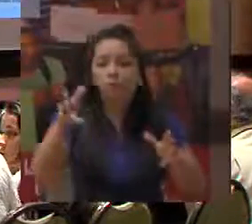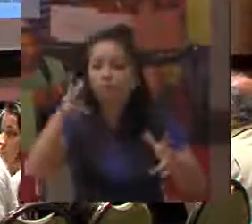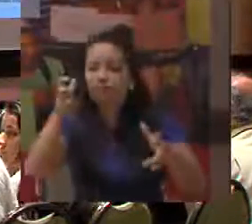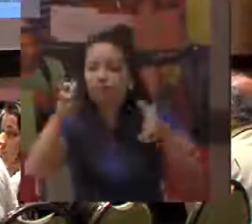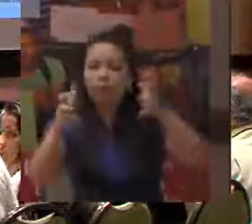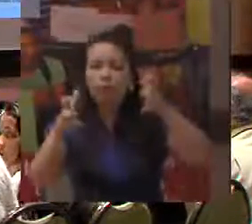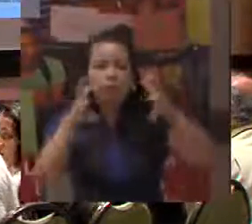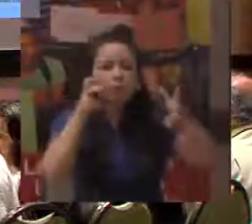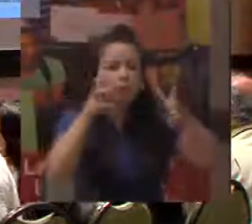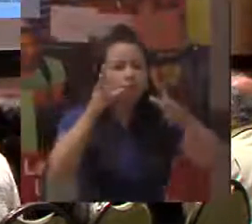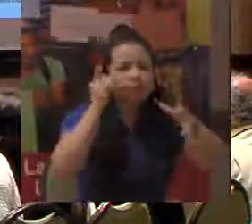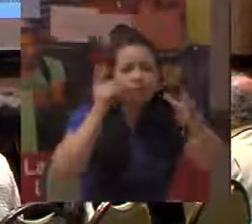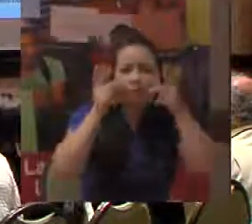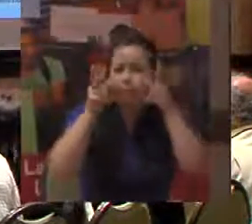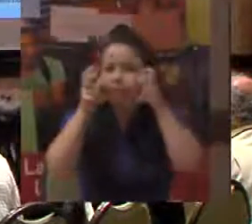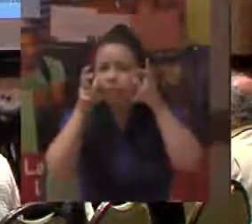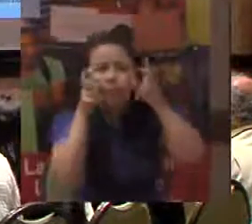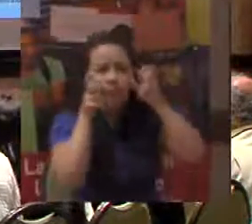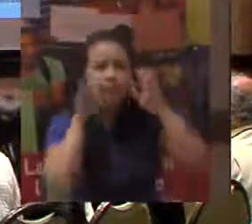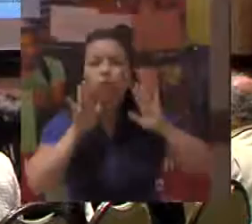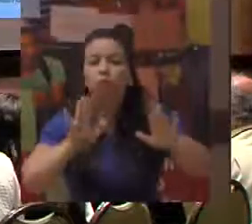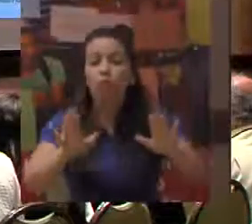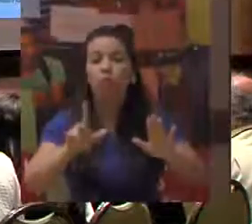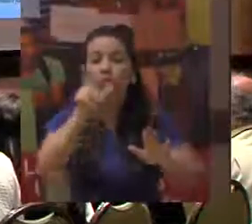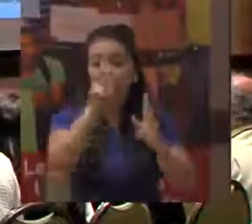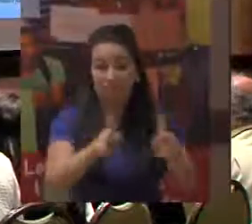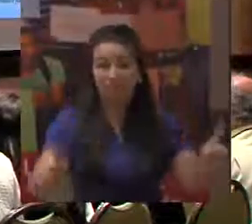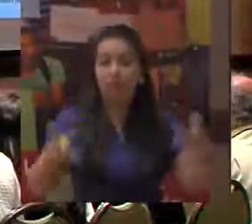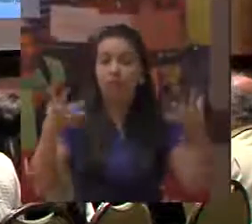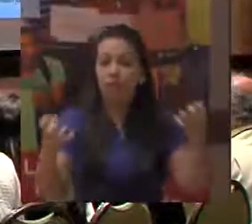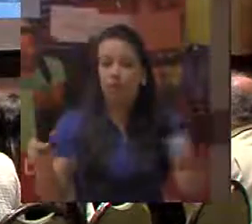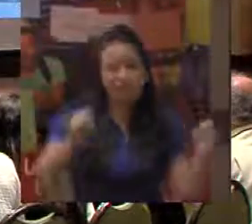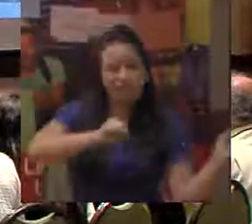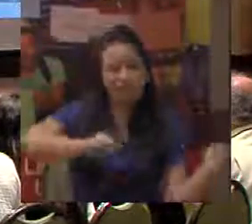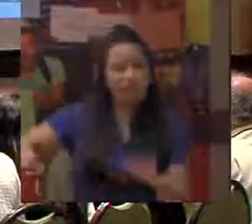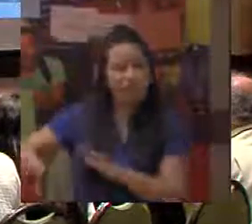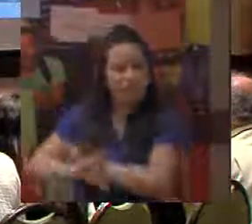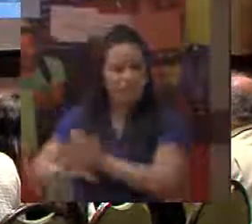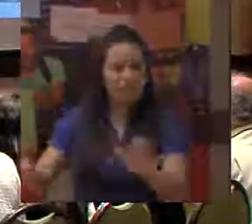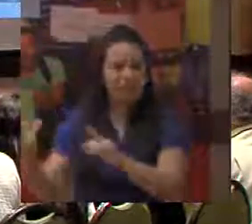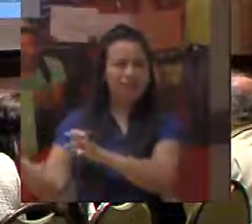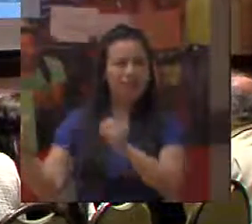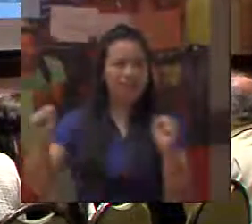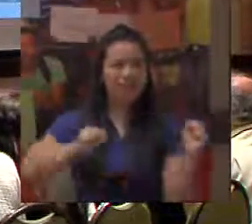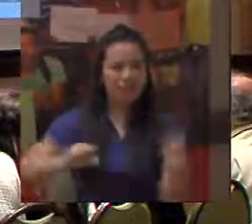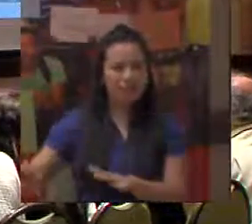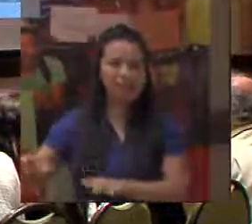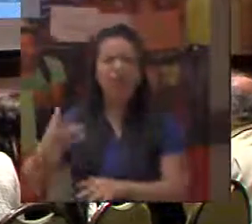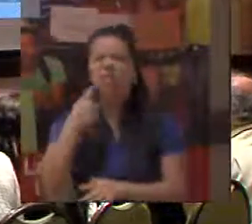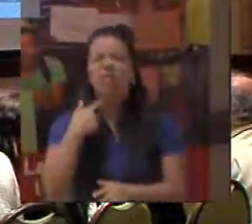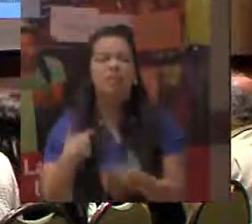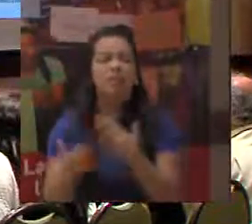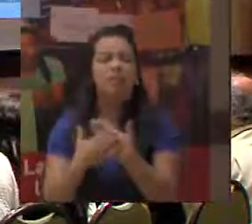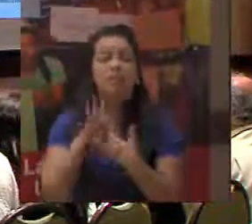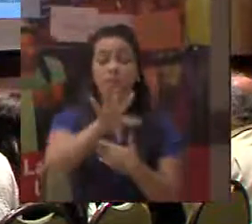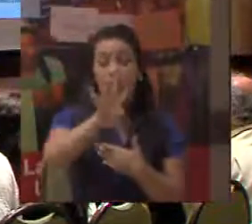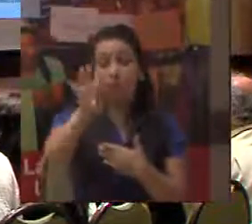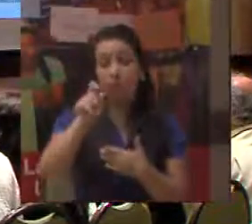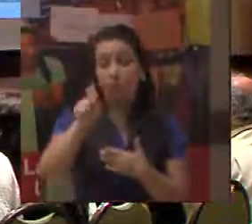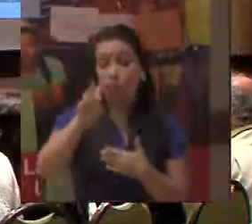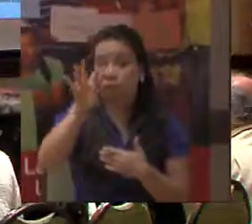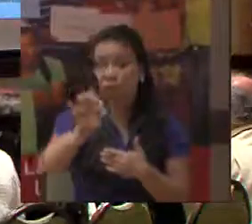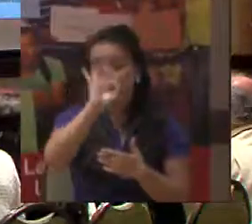percepción de la ciudadanía frente a las personas en proceso, personas desmovilizadas en proceso de reintegración, dice que el 51.9% de la